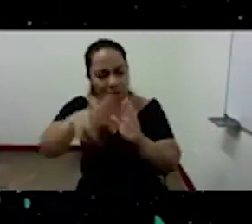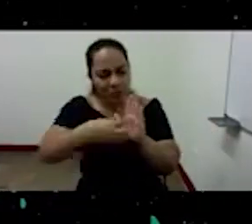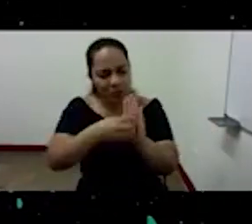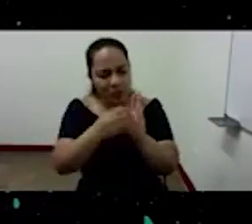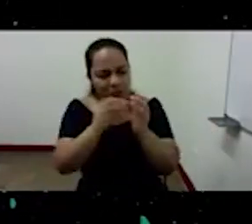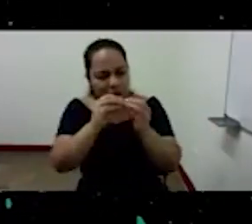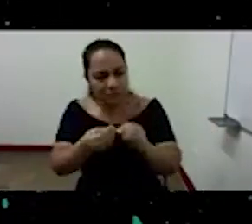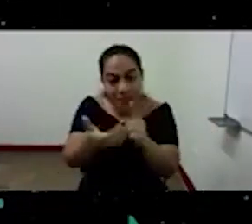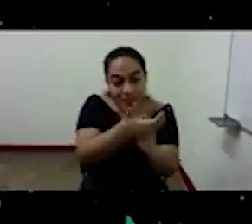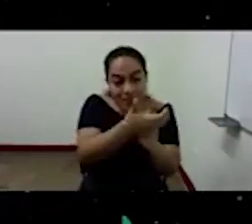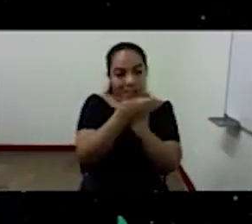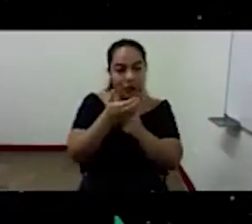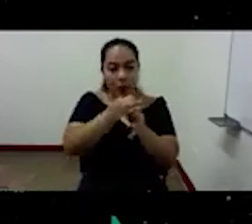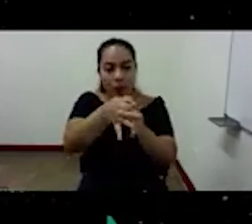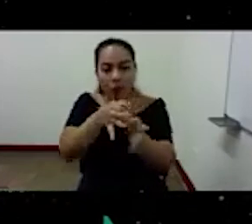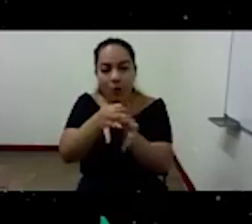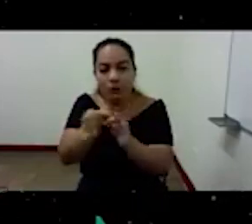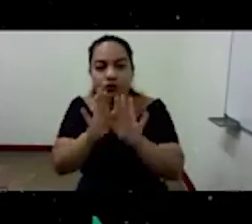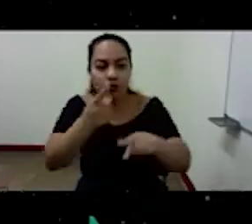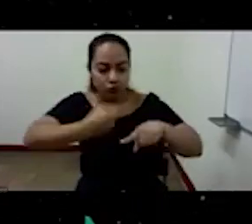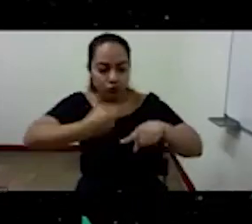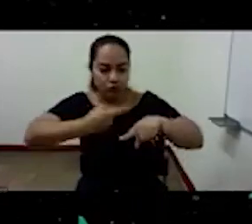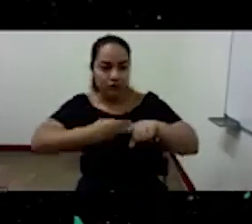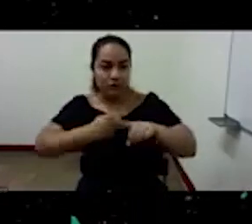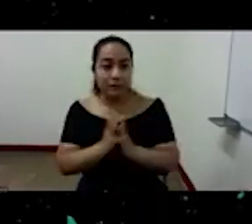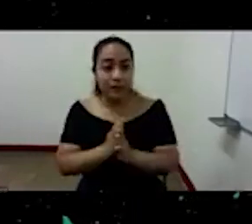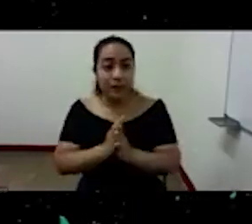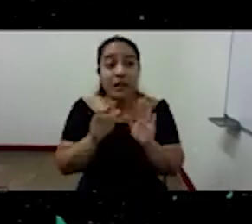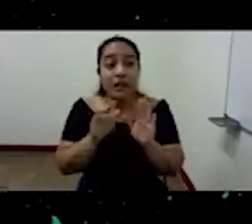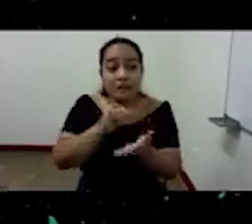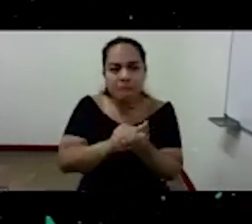griego. Es el culto a la individualidad.